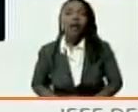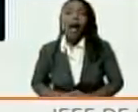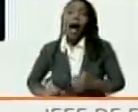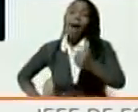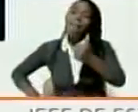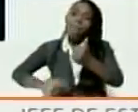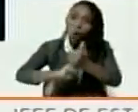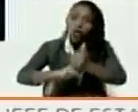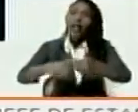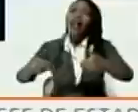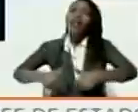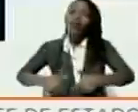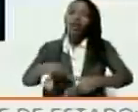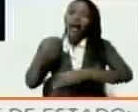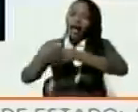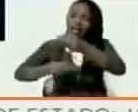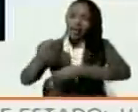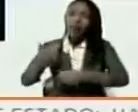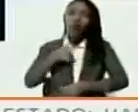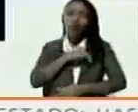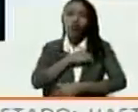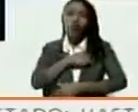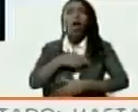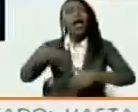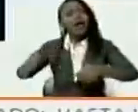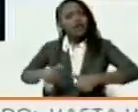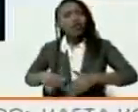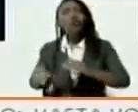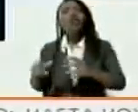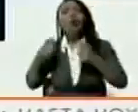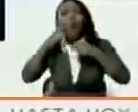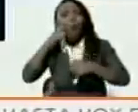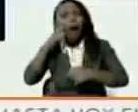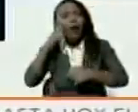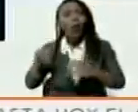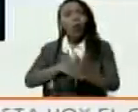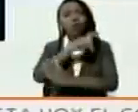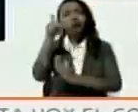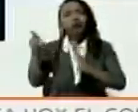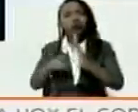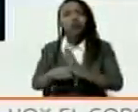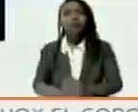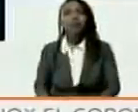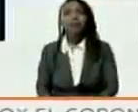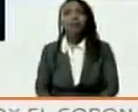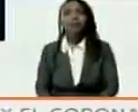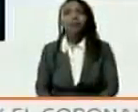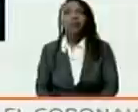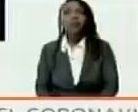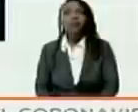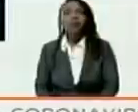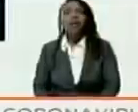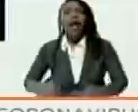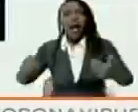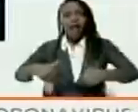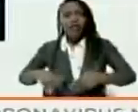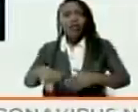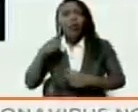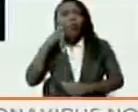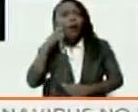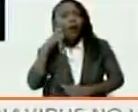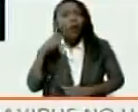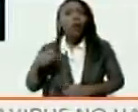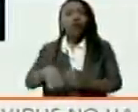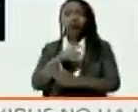apoyen el esfuerzo que estamos haciendo. Es un esfuerzo de la humanidad entera. Es un esfuerzo de la humanidad entera. Y de Cuba